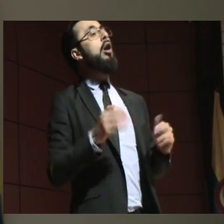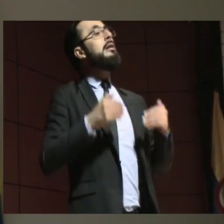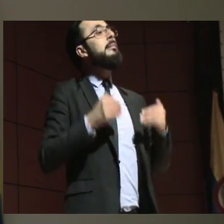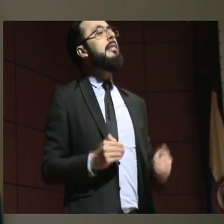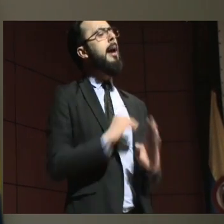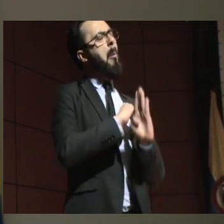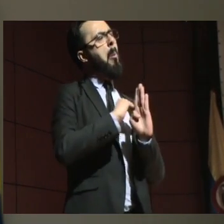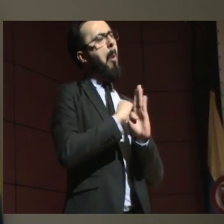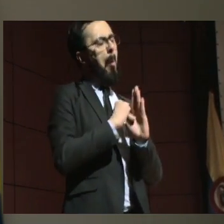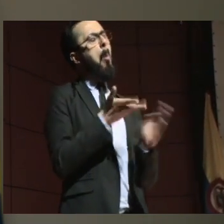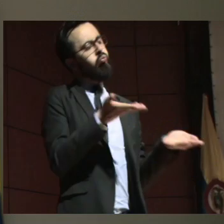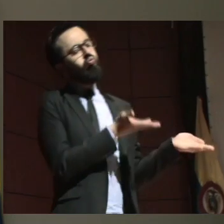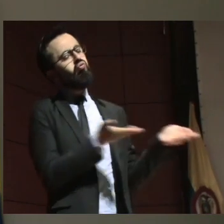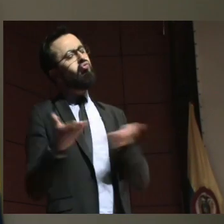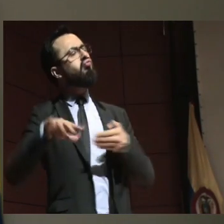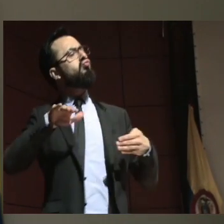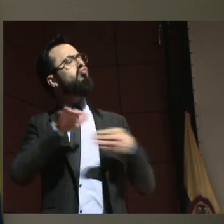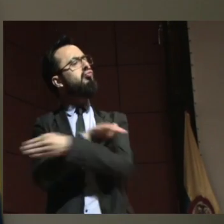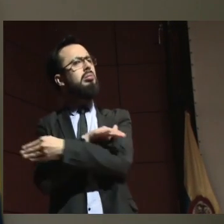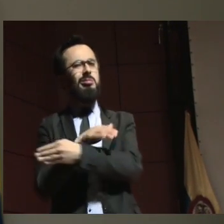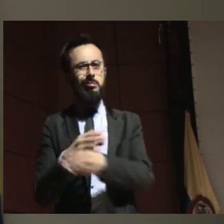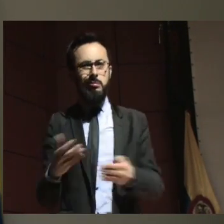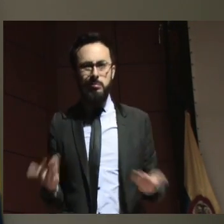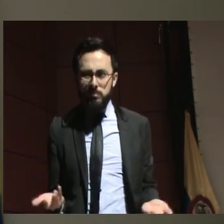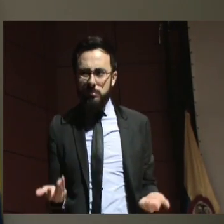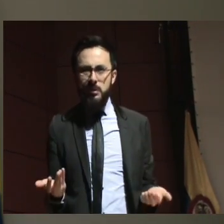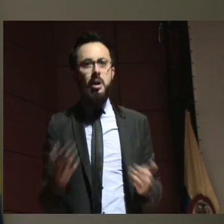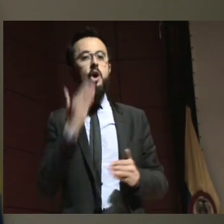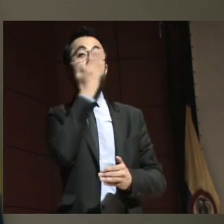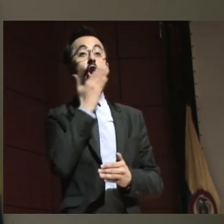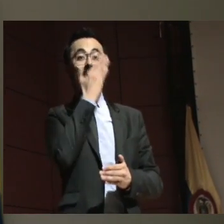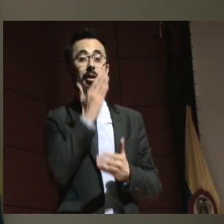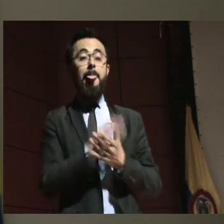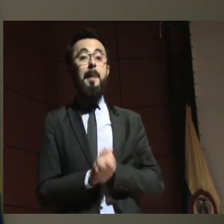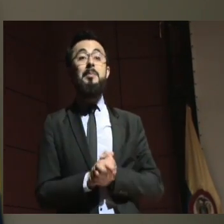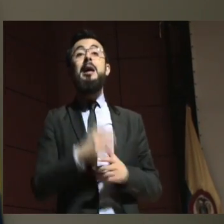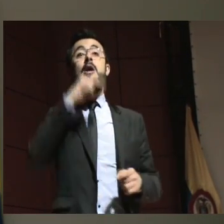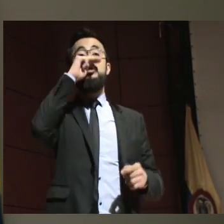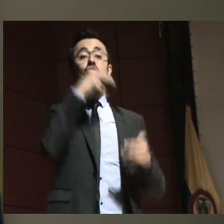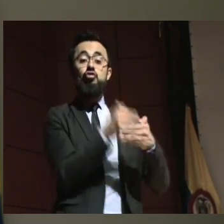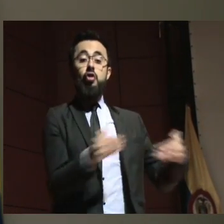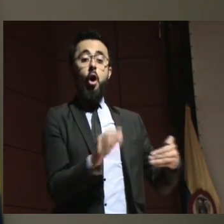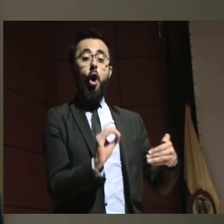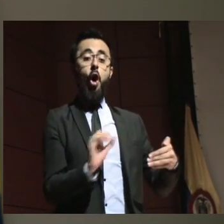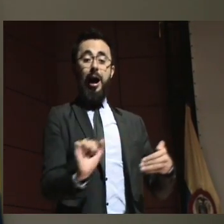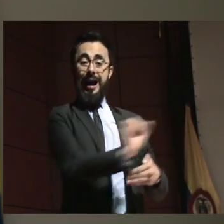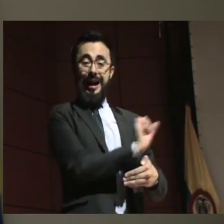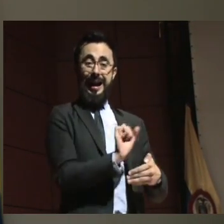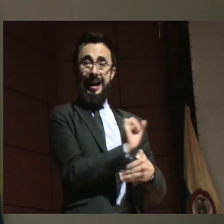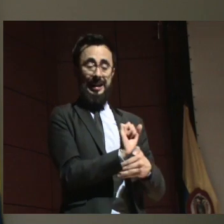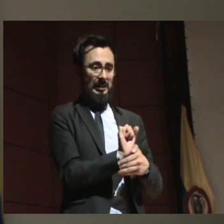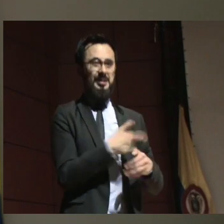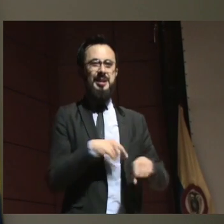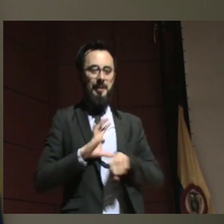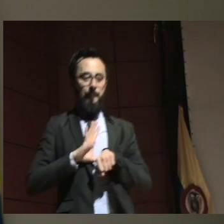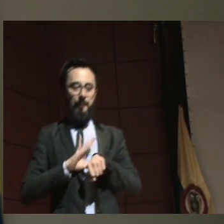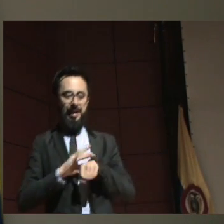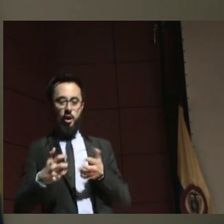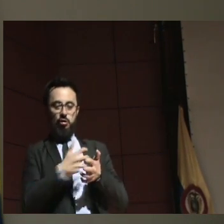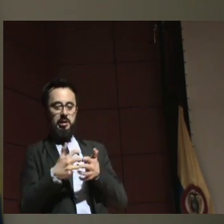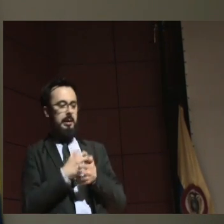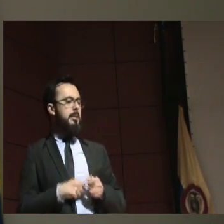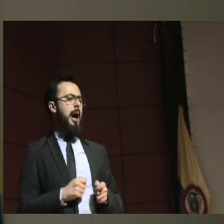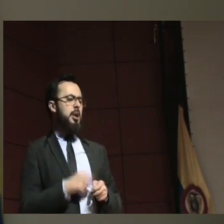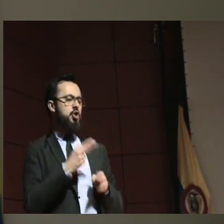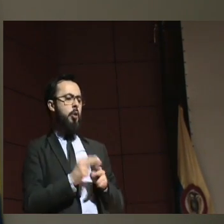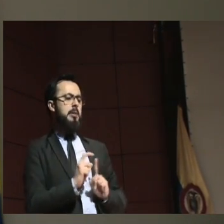cuando llegan niños y niñas a instituciones educativas que han sido clasificadas por este sistema médico como con discapacidades profundas o